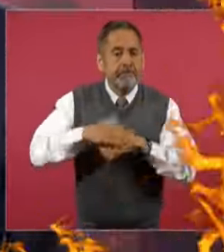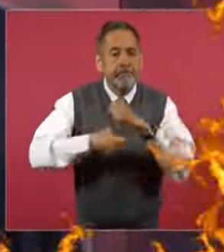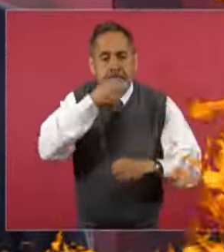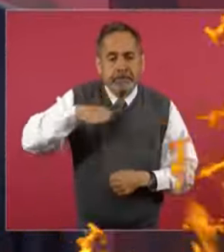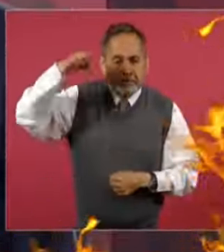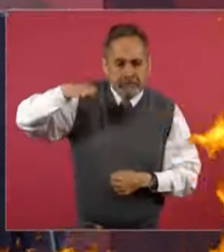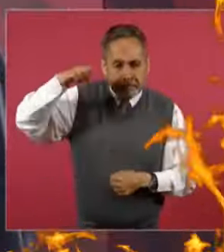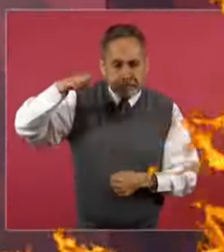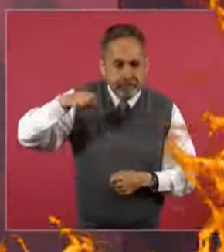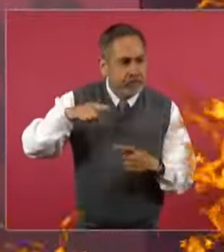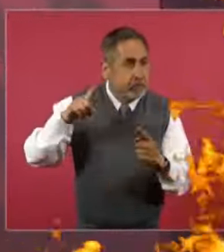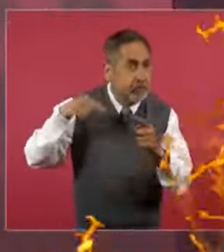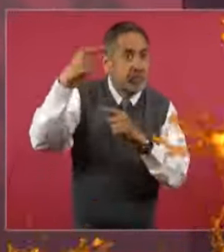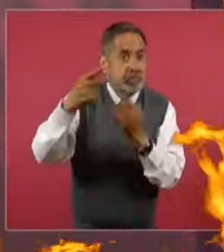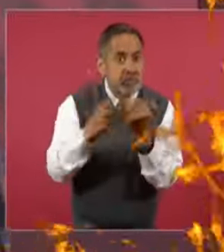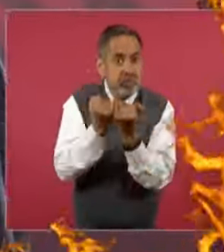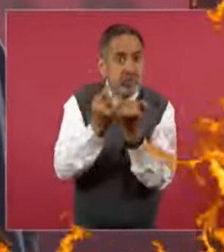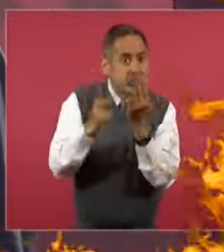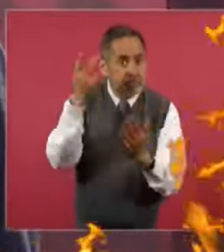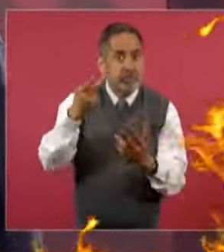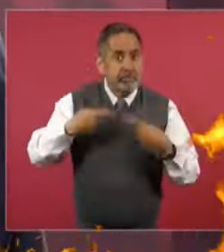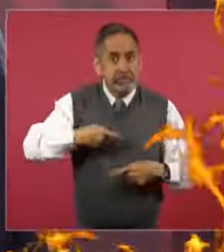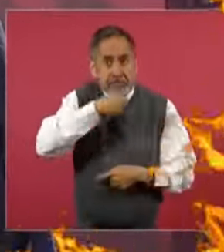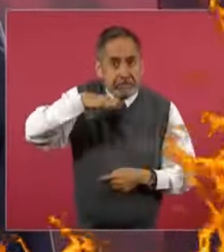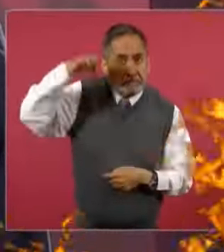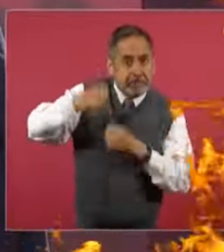edad. Ya no creo que esto vuelva a ocurrir